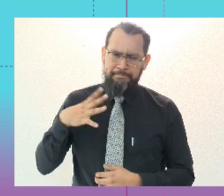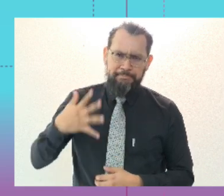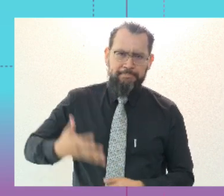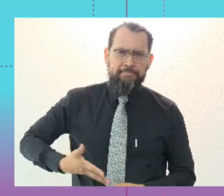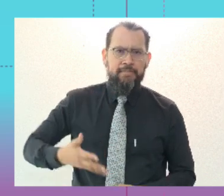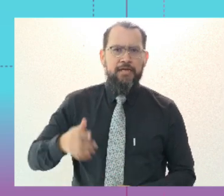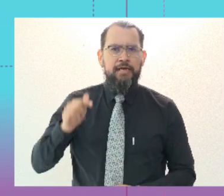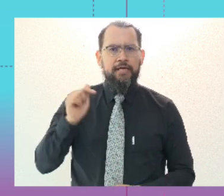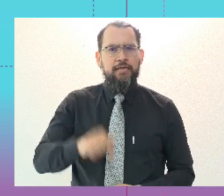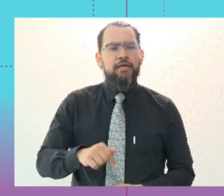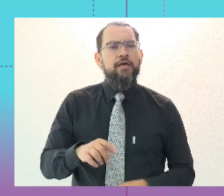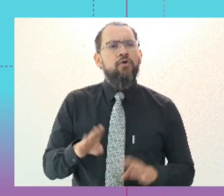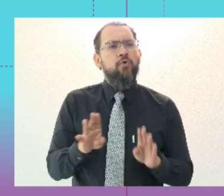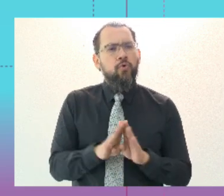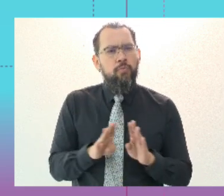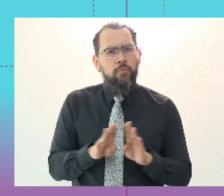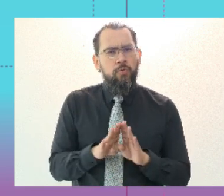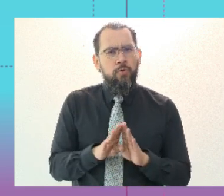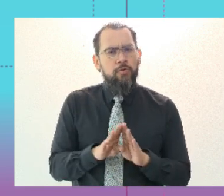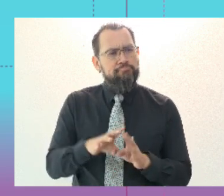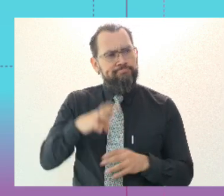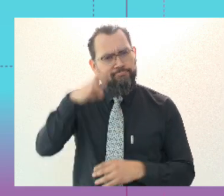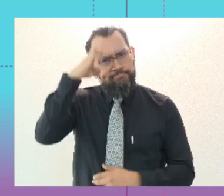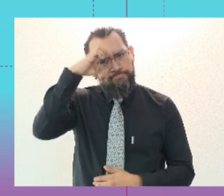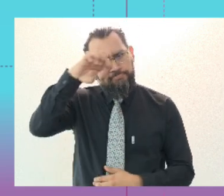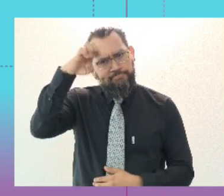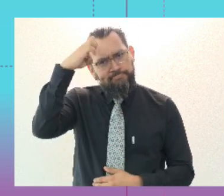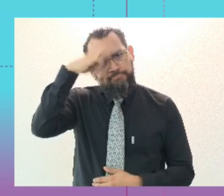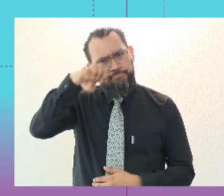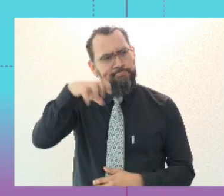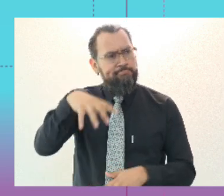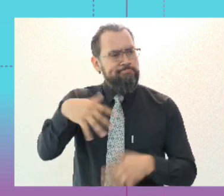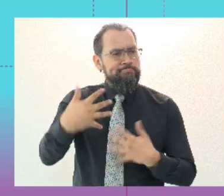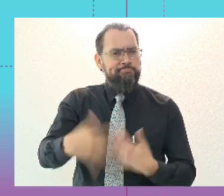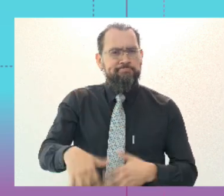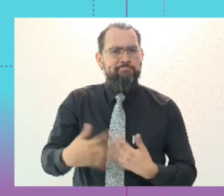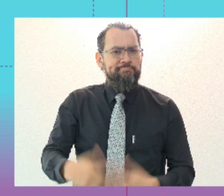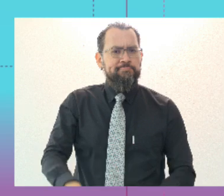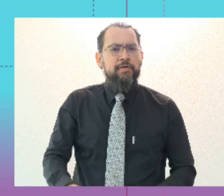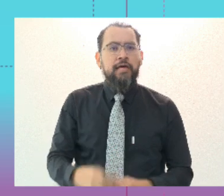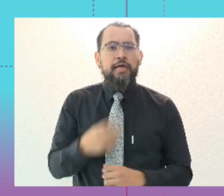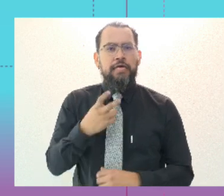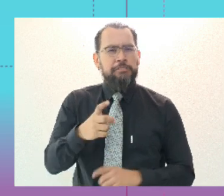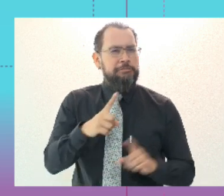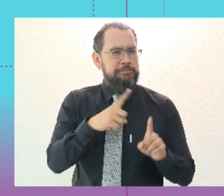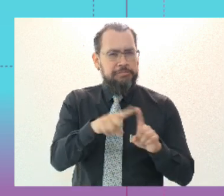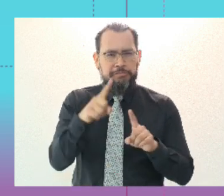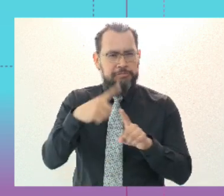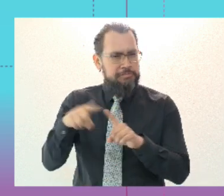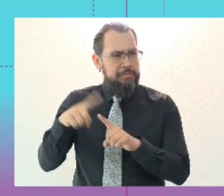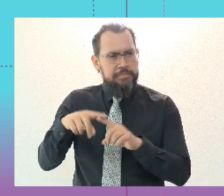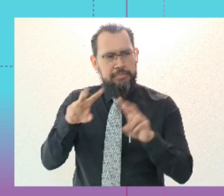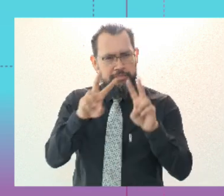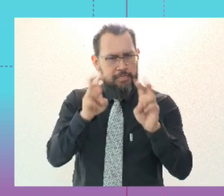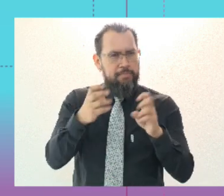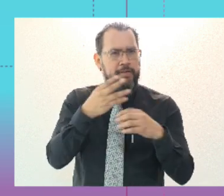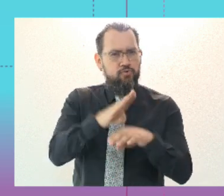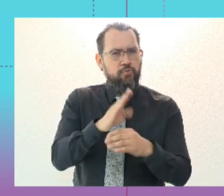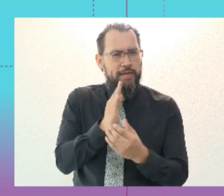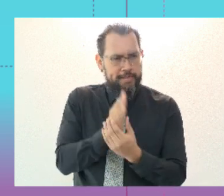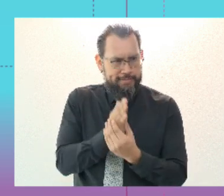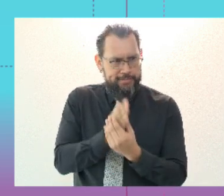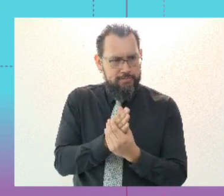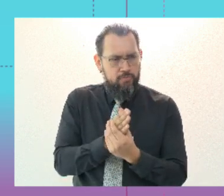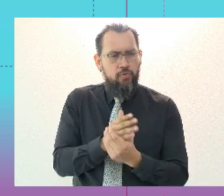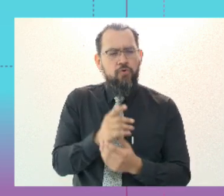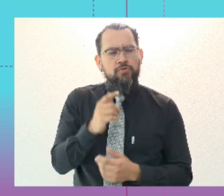grandes personalidades y con una experiencia increíble en todos estos temas de archivo. Agradezco